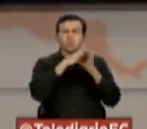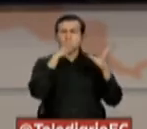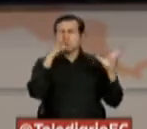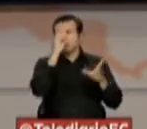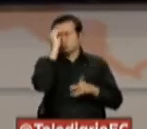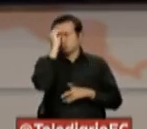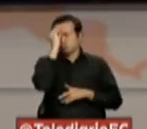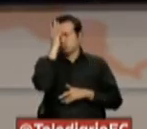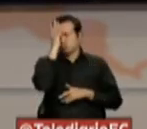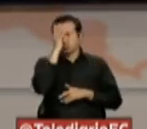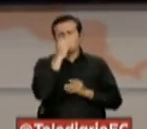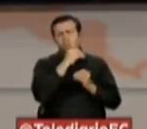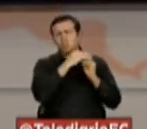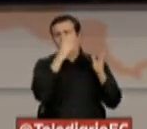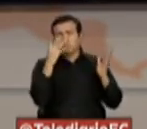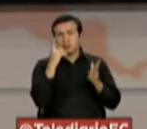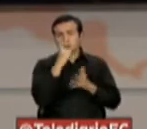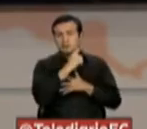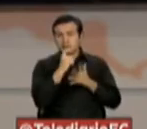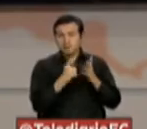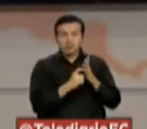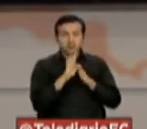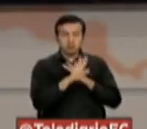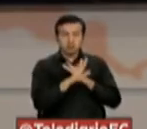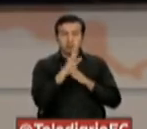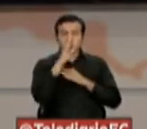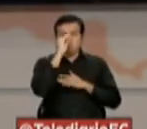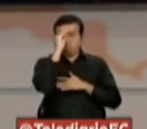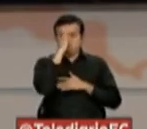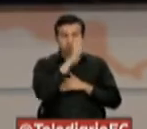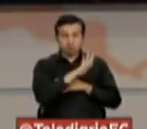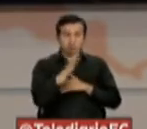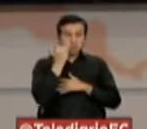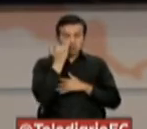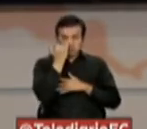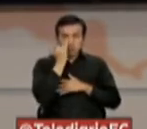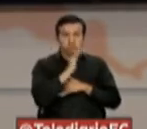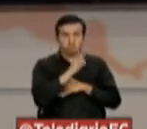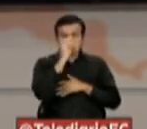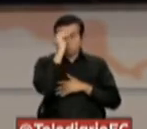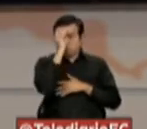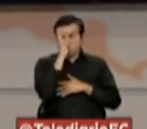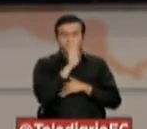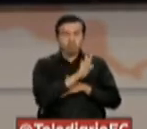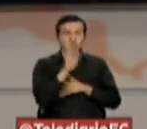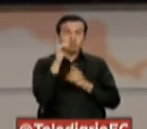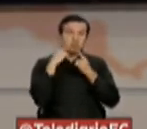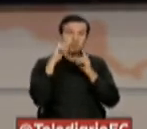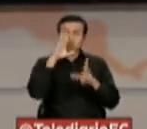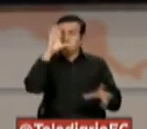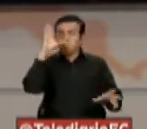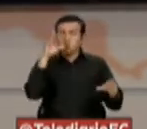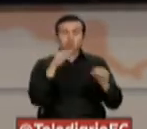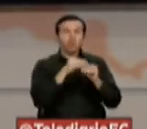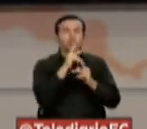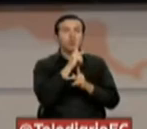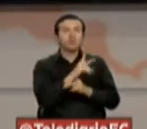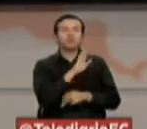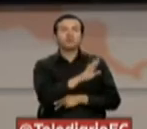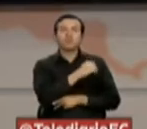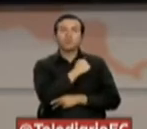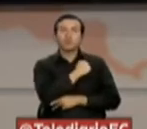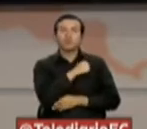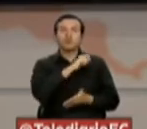conocimientos, y a partir de eso es necesaria su protección, es necesario su conocimiento, su declaración, para que exista